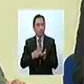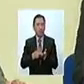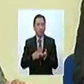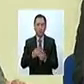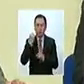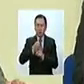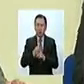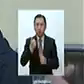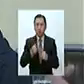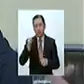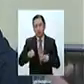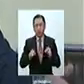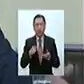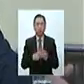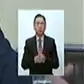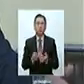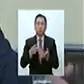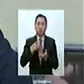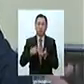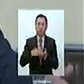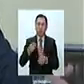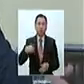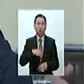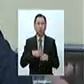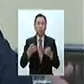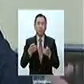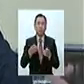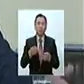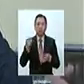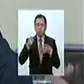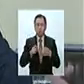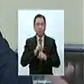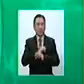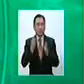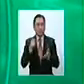que conseguir y lo que no se puede. Queremos pagar nuestras cuotas, pero queremos condiciones para aquello.